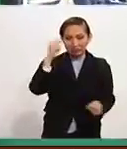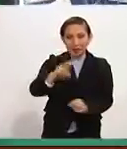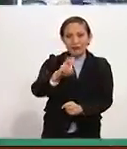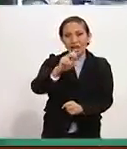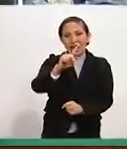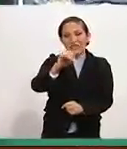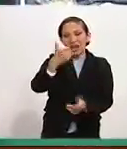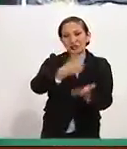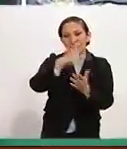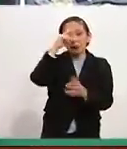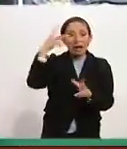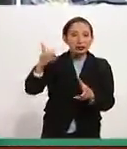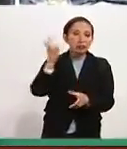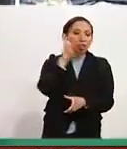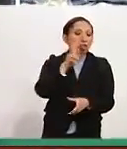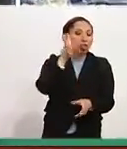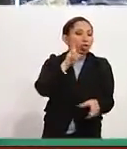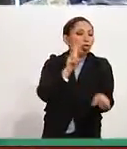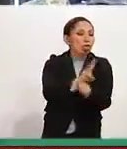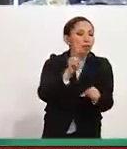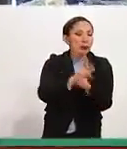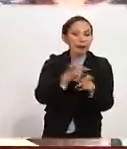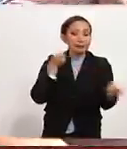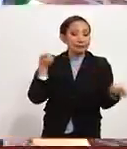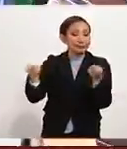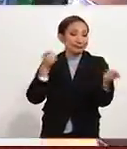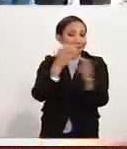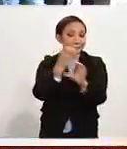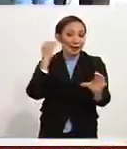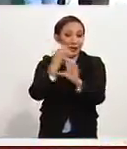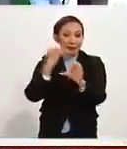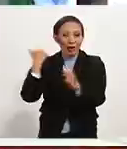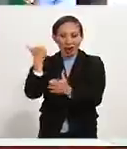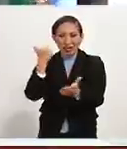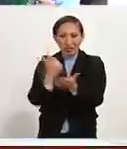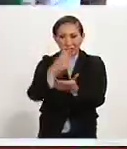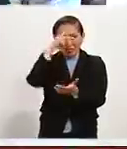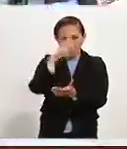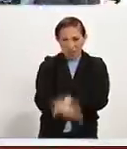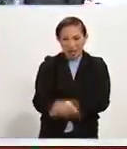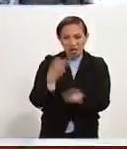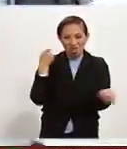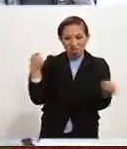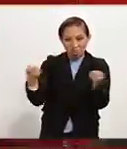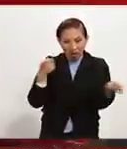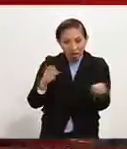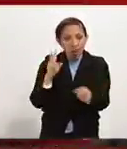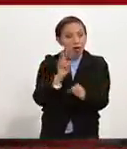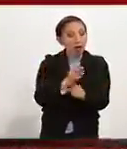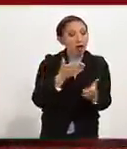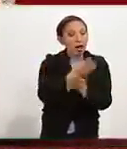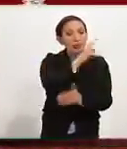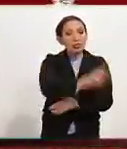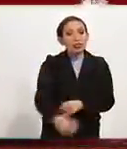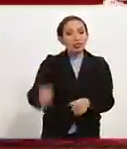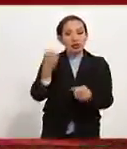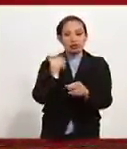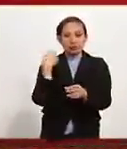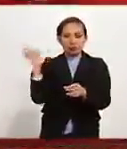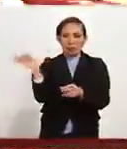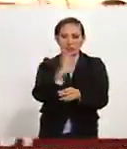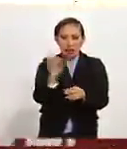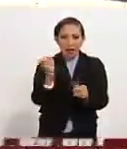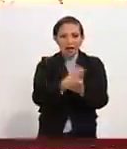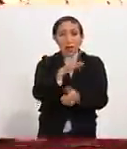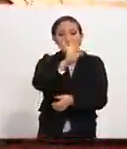de la Ciudad de México realizó un operativo para regular el transporte público en el Valle de México. Inspeccionó 300 unidades, de las